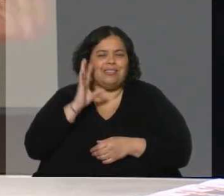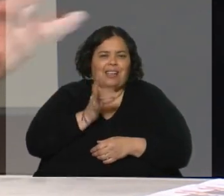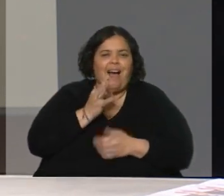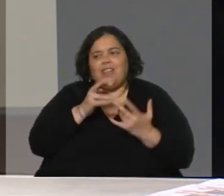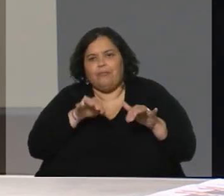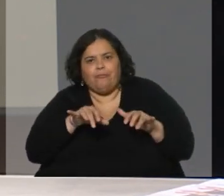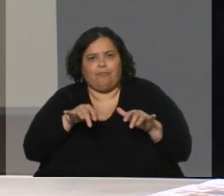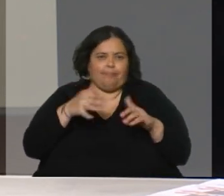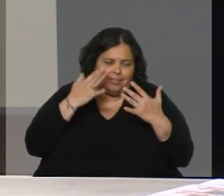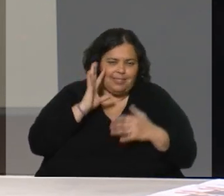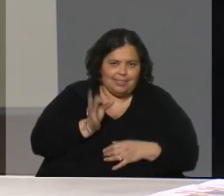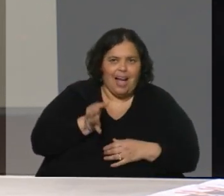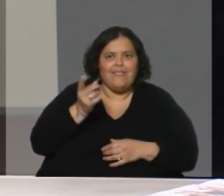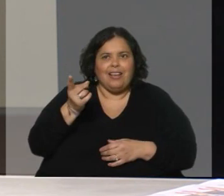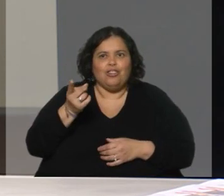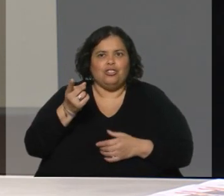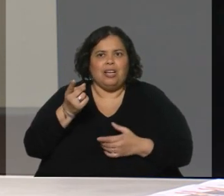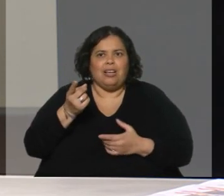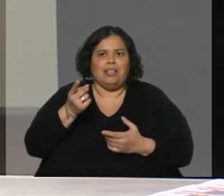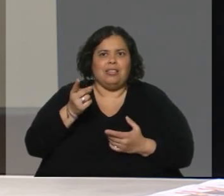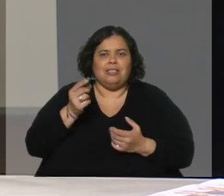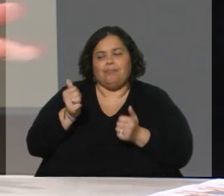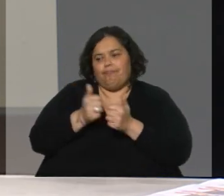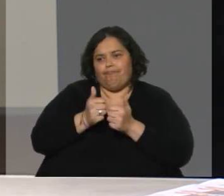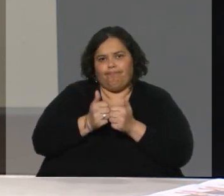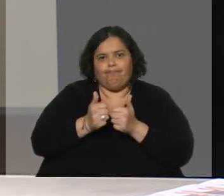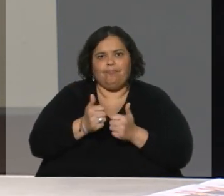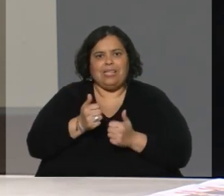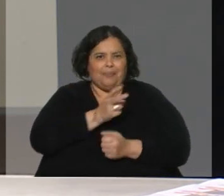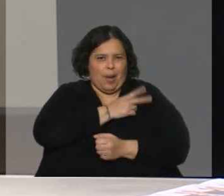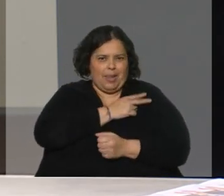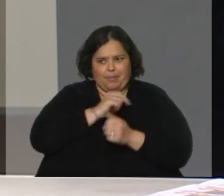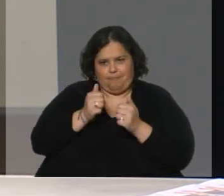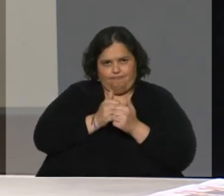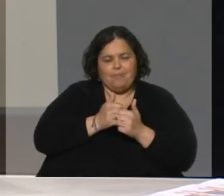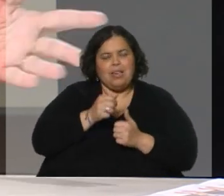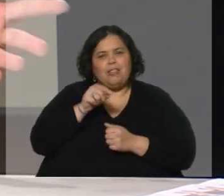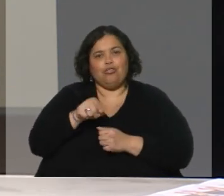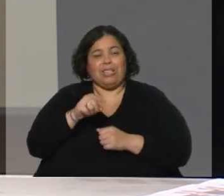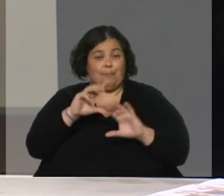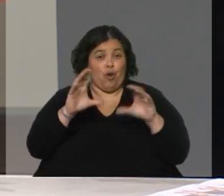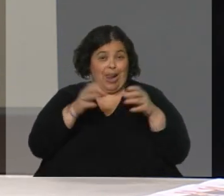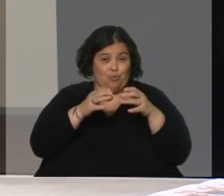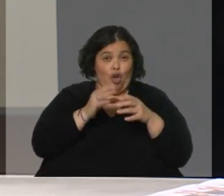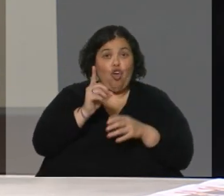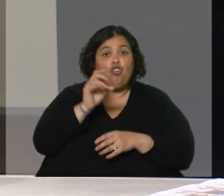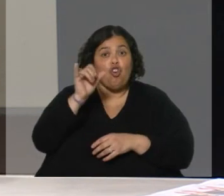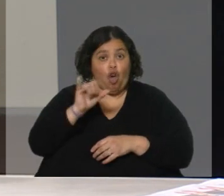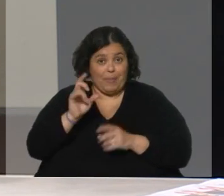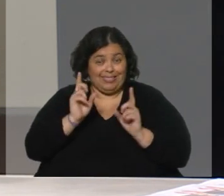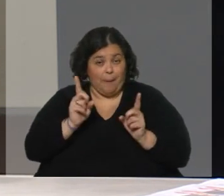informática y que me da mi escrita la doctora Yolanda en el momento que estábamos en la reunión con el doctor Gómez y estaba el jefe de policía